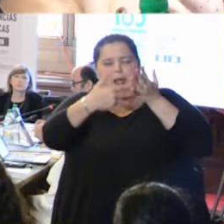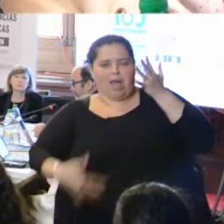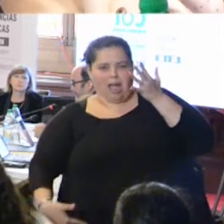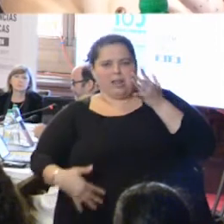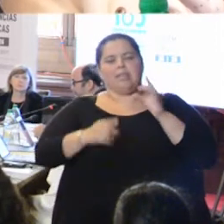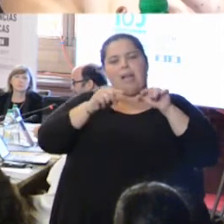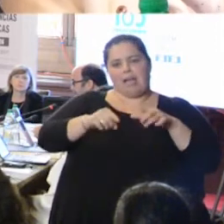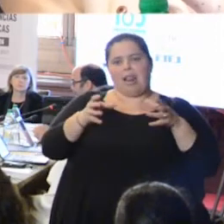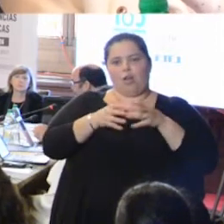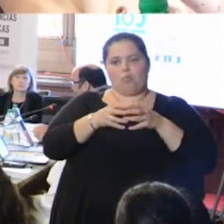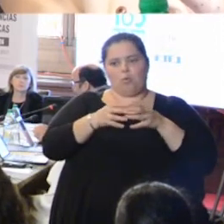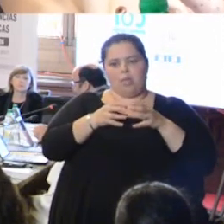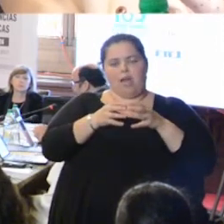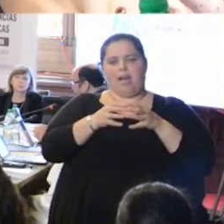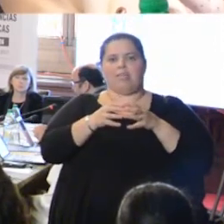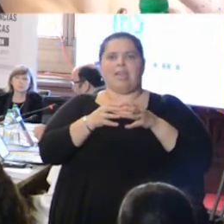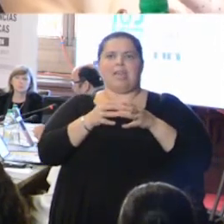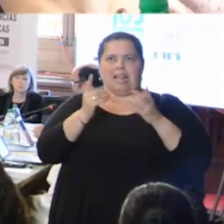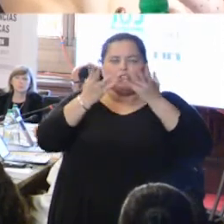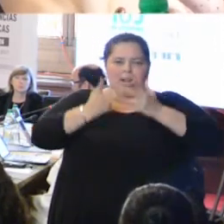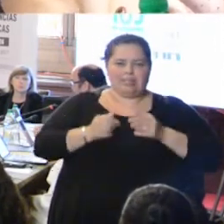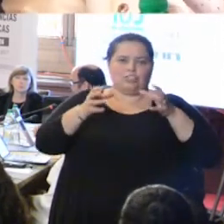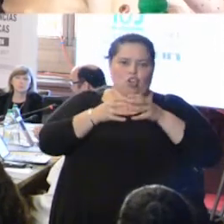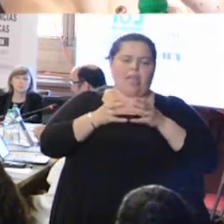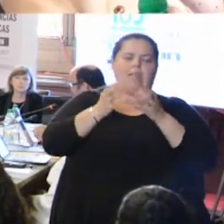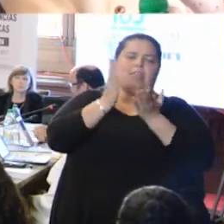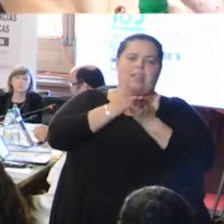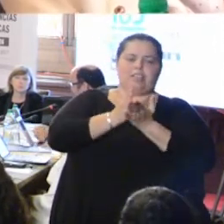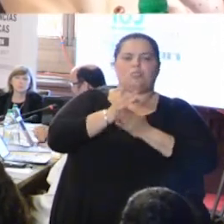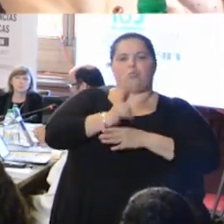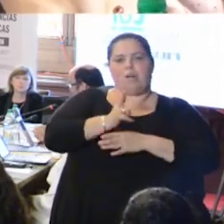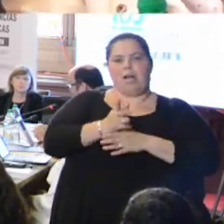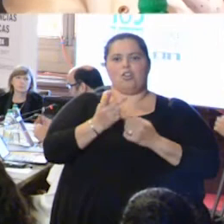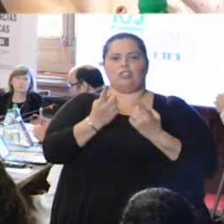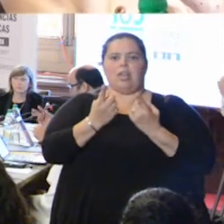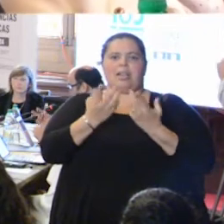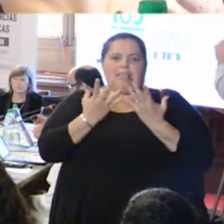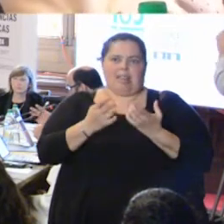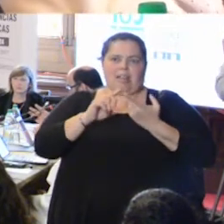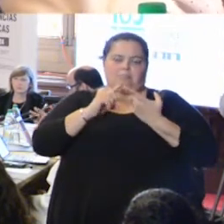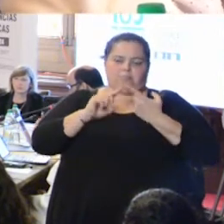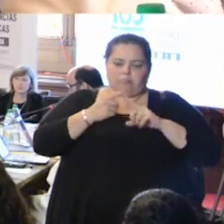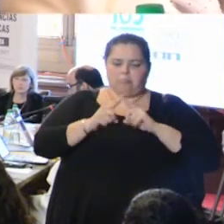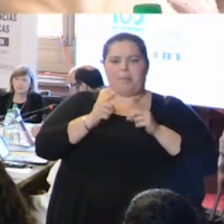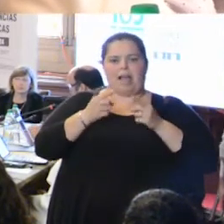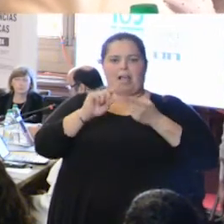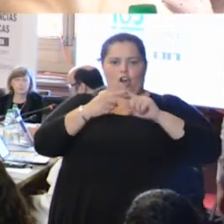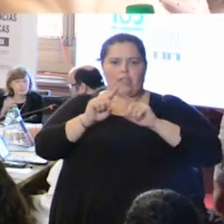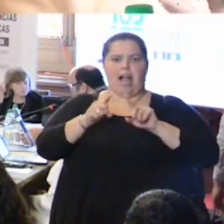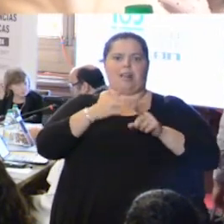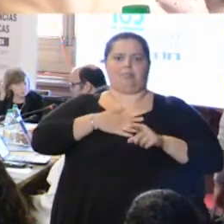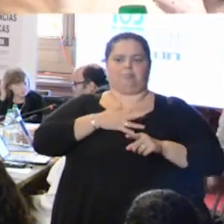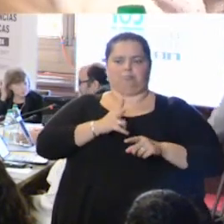de organizaciones de derechos humanos quiere plantearle al Estado panameño para su debida solución. Muchas gracias, gracias a ustedes y particularmente a los miembros de la